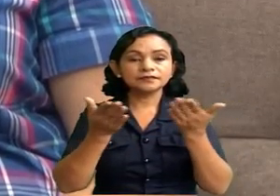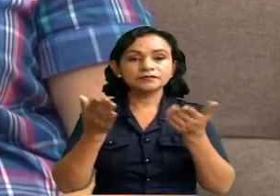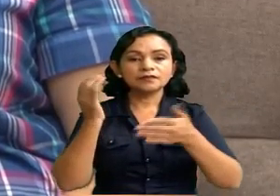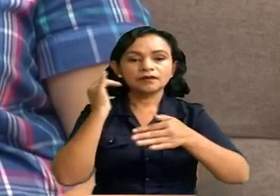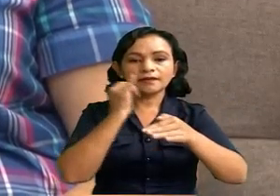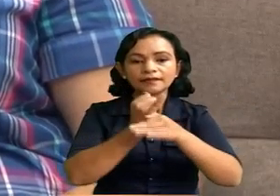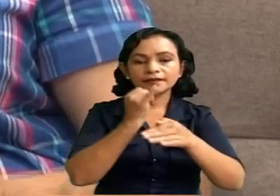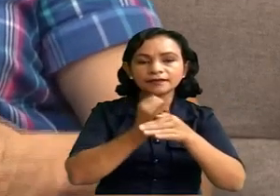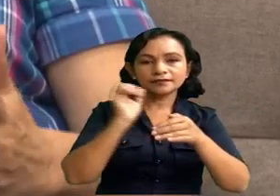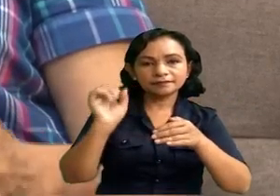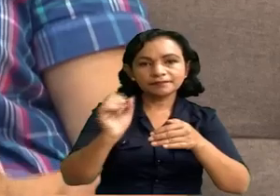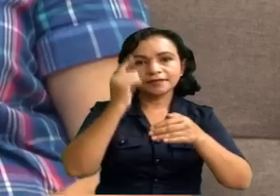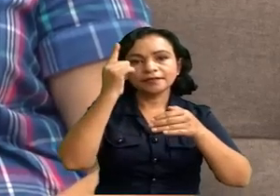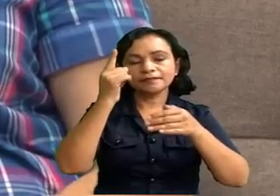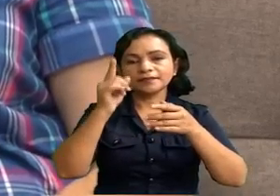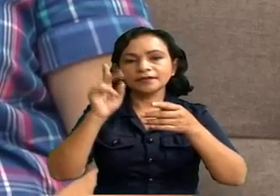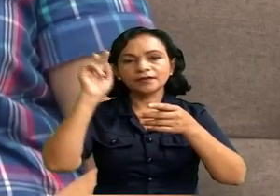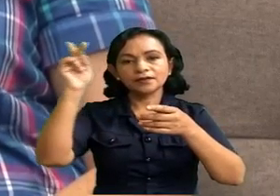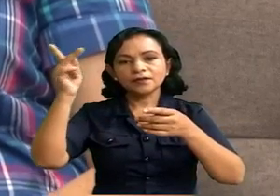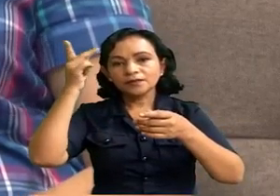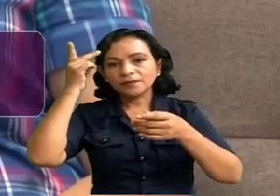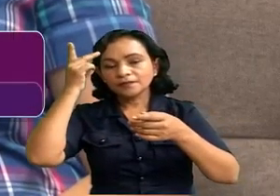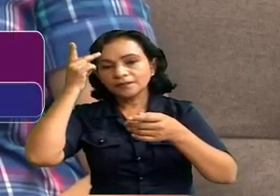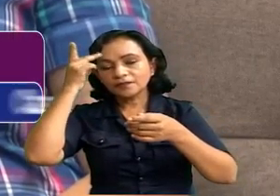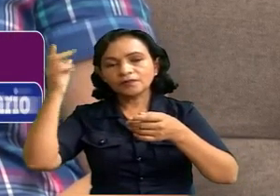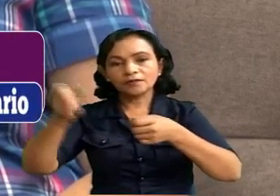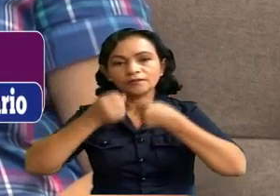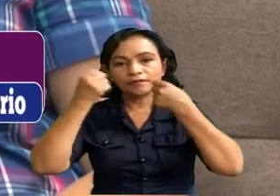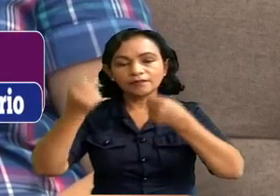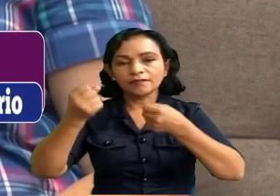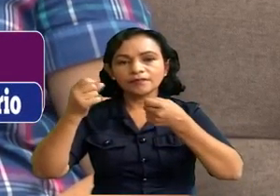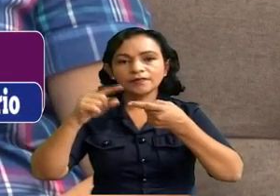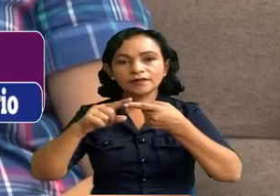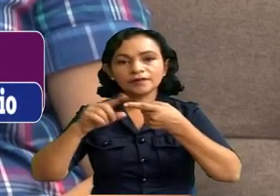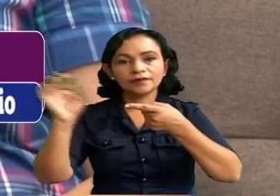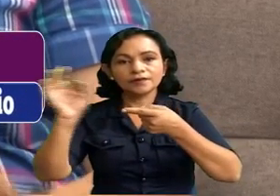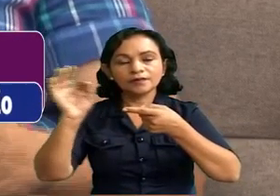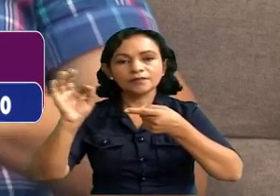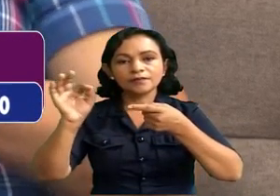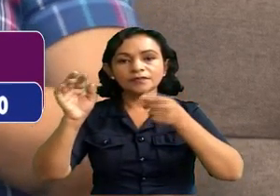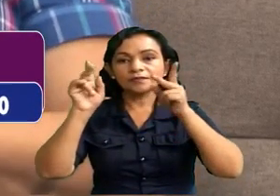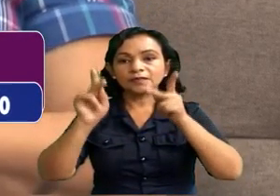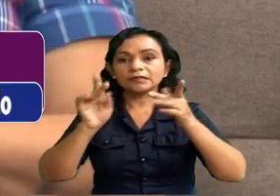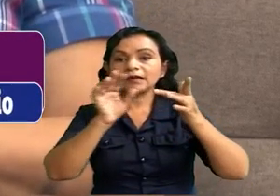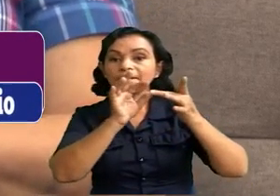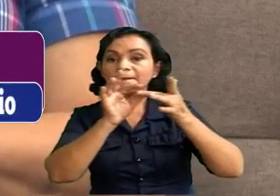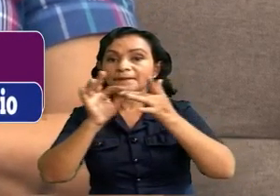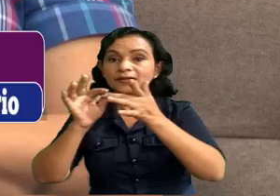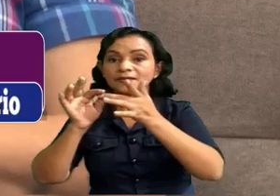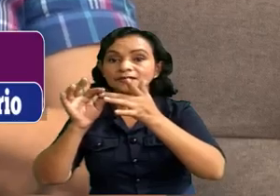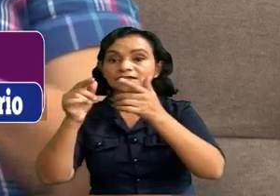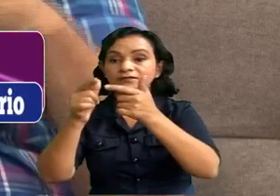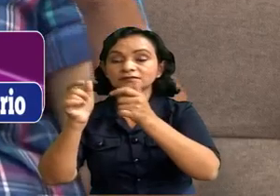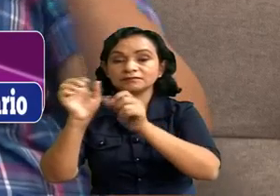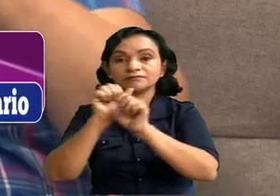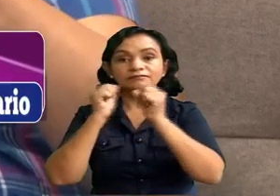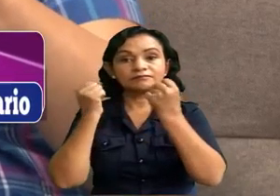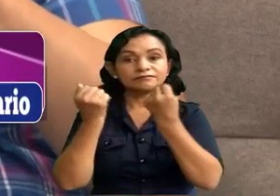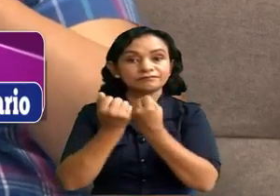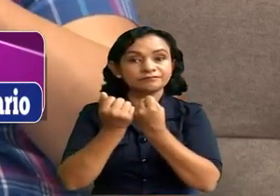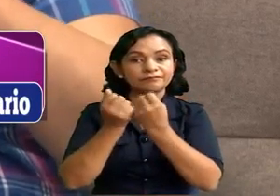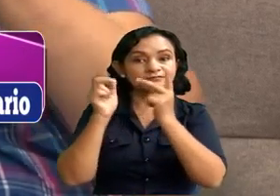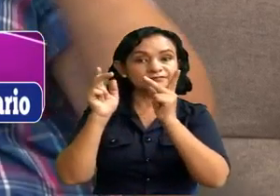Católica, un poder político que está a veces conformado por grandes élites de esas asociaciones